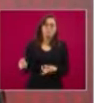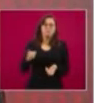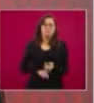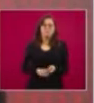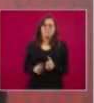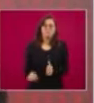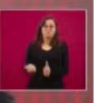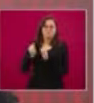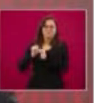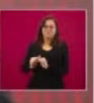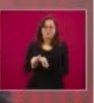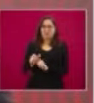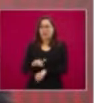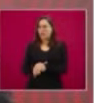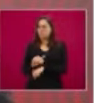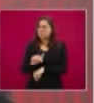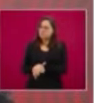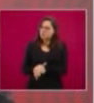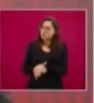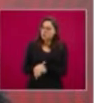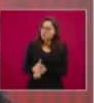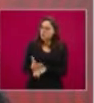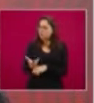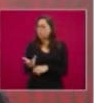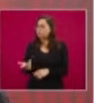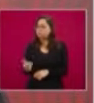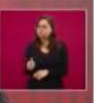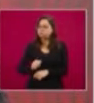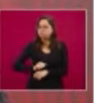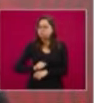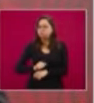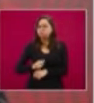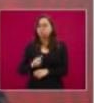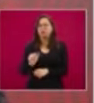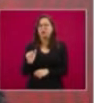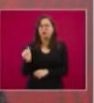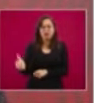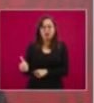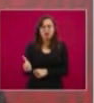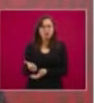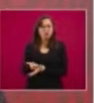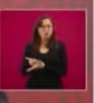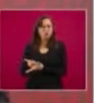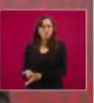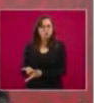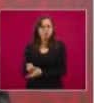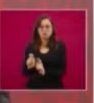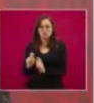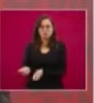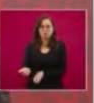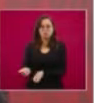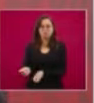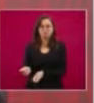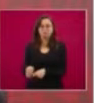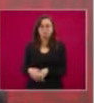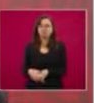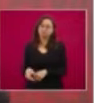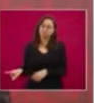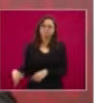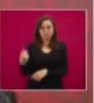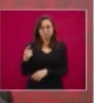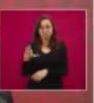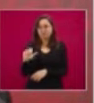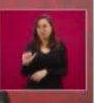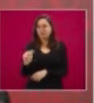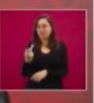inseguridad con 22% y 15% la corrupción. Esto no quiere decir que las cifras de inseguridad estén bajando. Estos no son